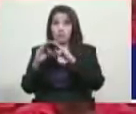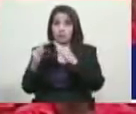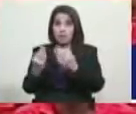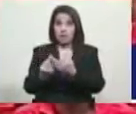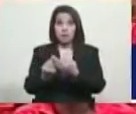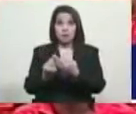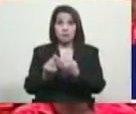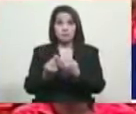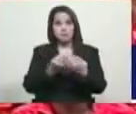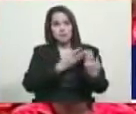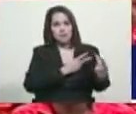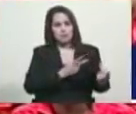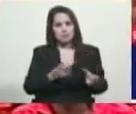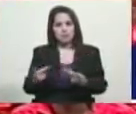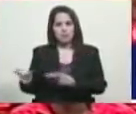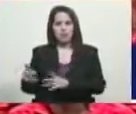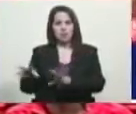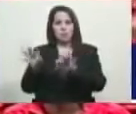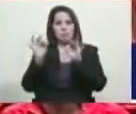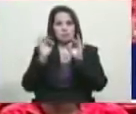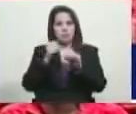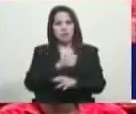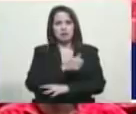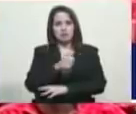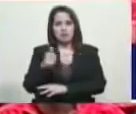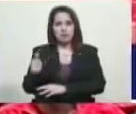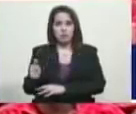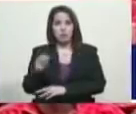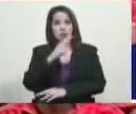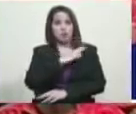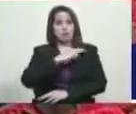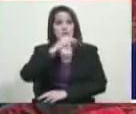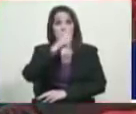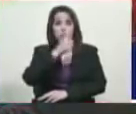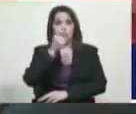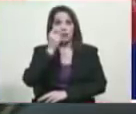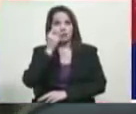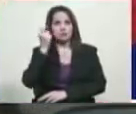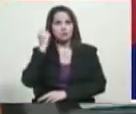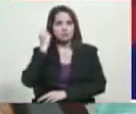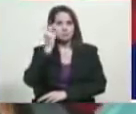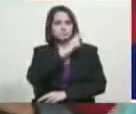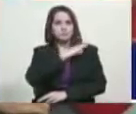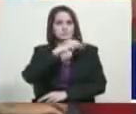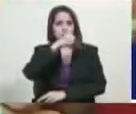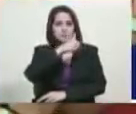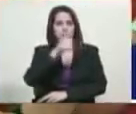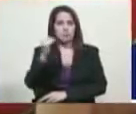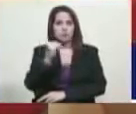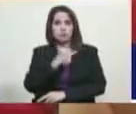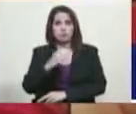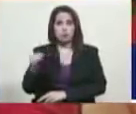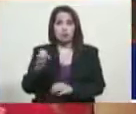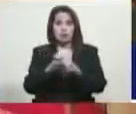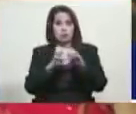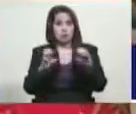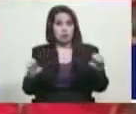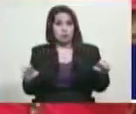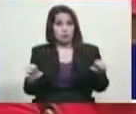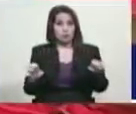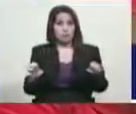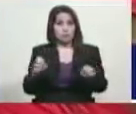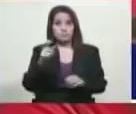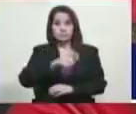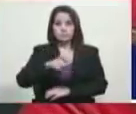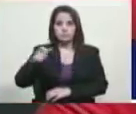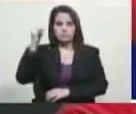e invitados especiales, directores y directoras, jefe de zonas educativas y